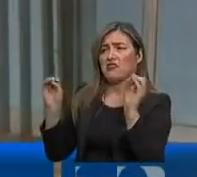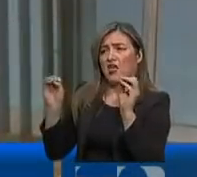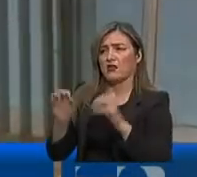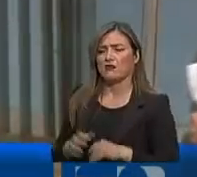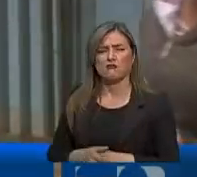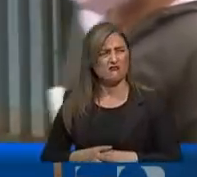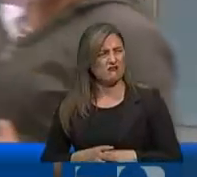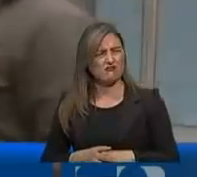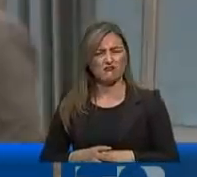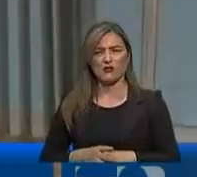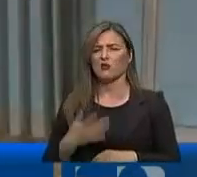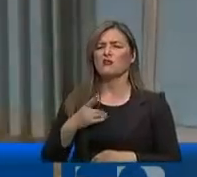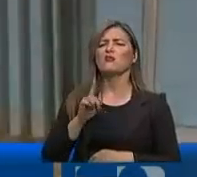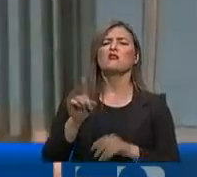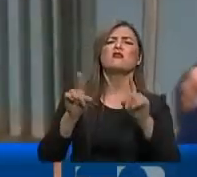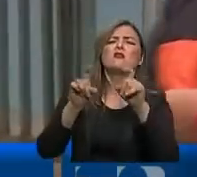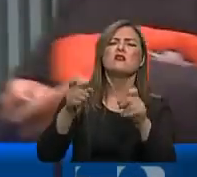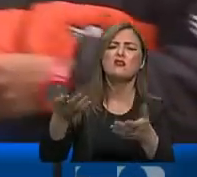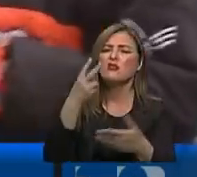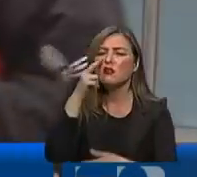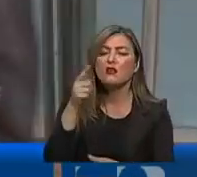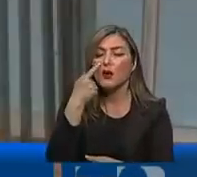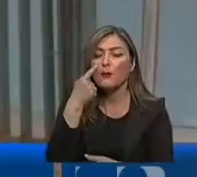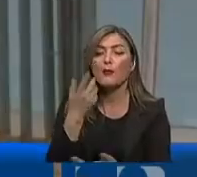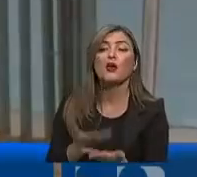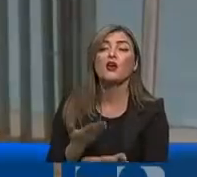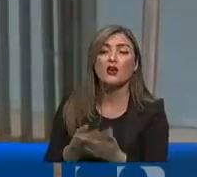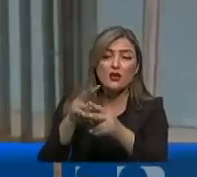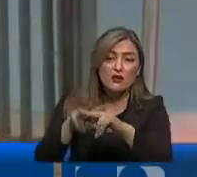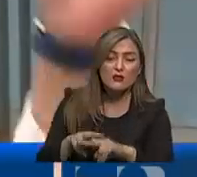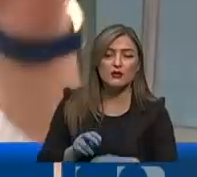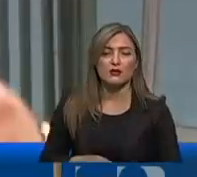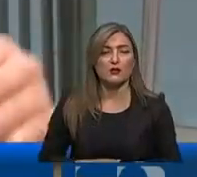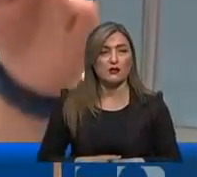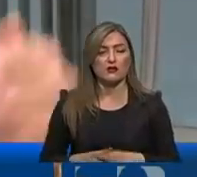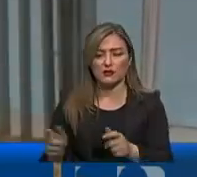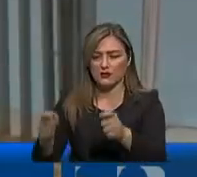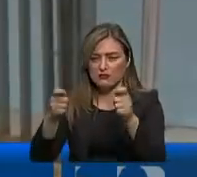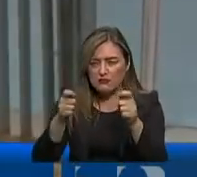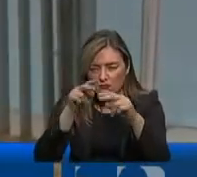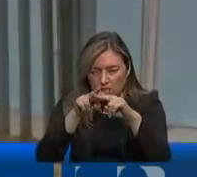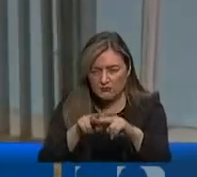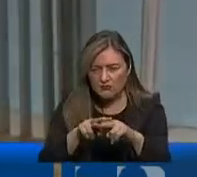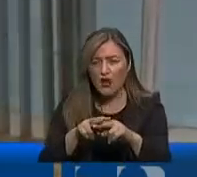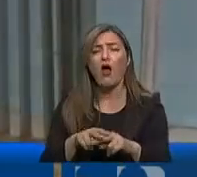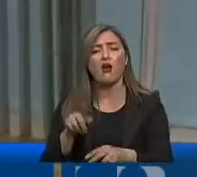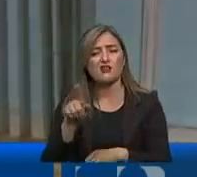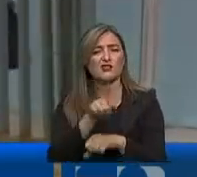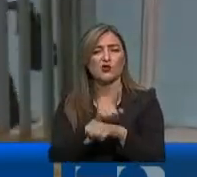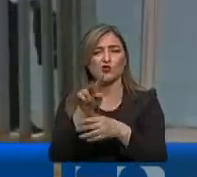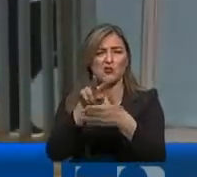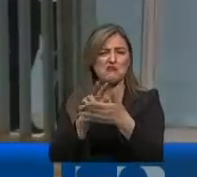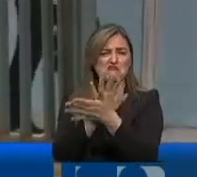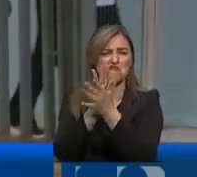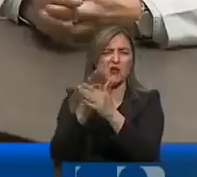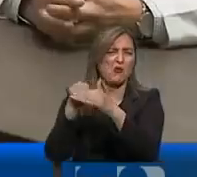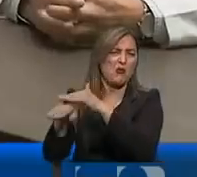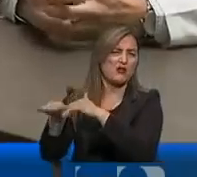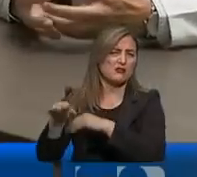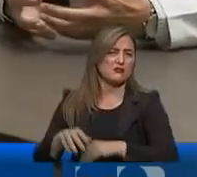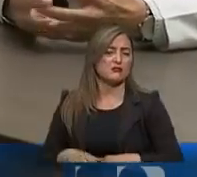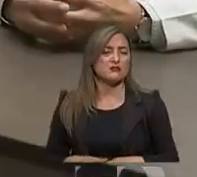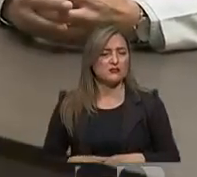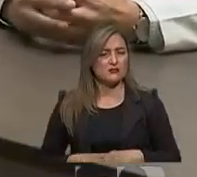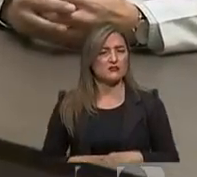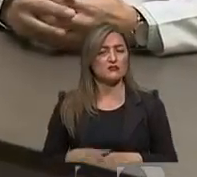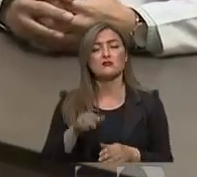fui a preguntar quipus y fechas. Entonces les dije que por favor me den revisando. Ese rato revisaron y dijeron que el doctor no leyó el documento y lo archivó. Por